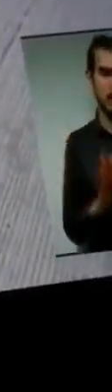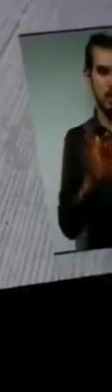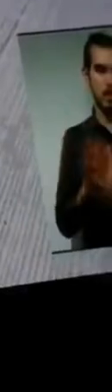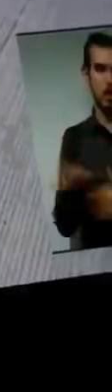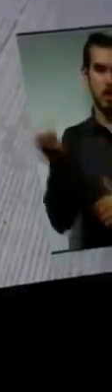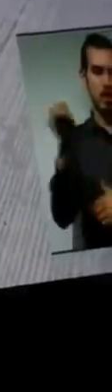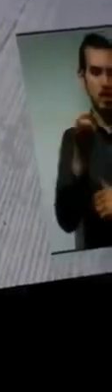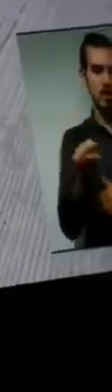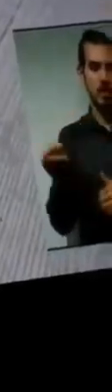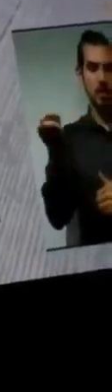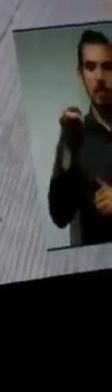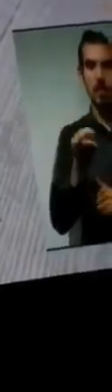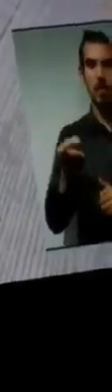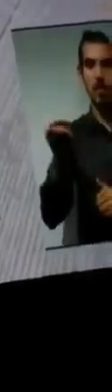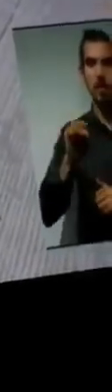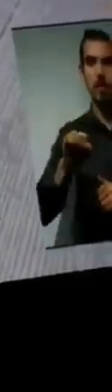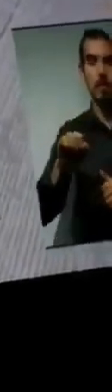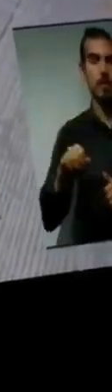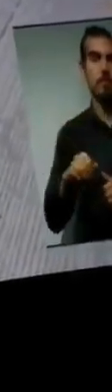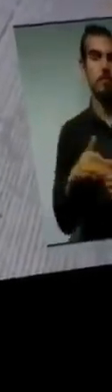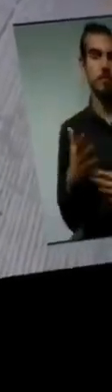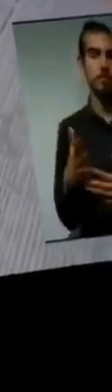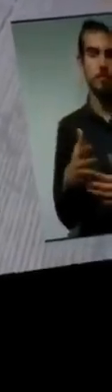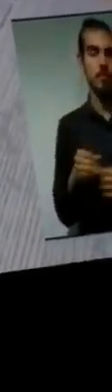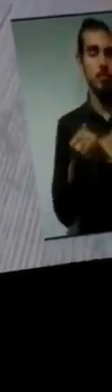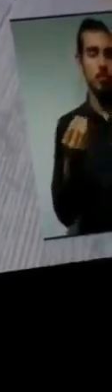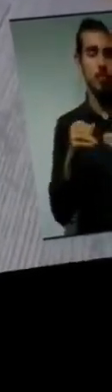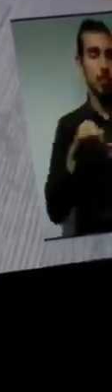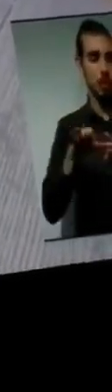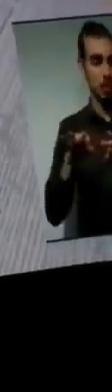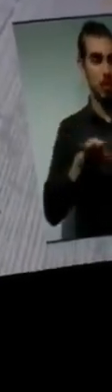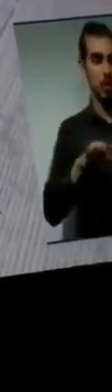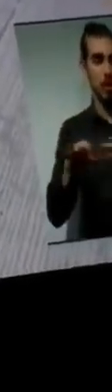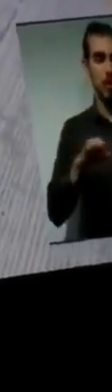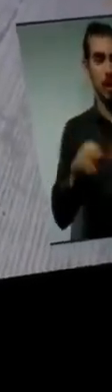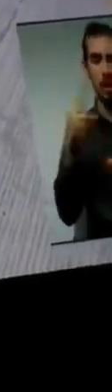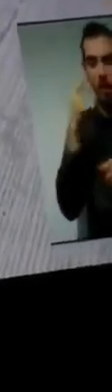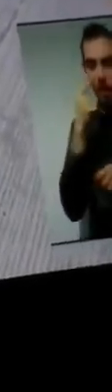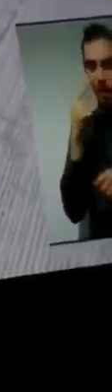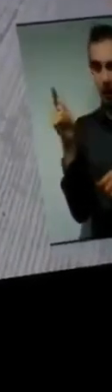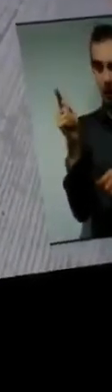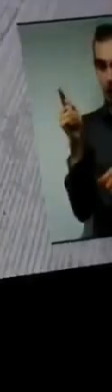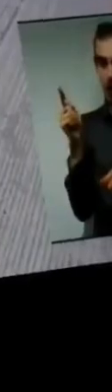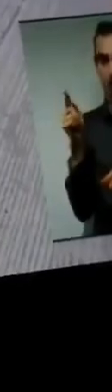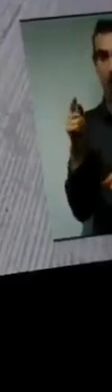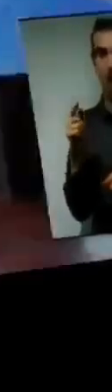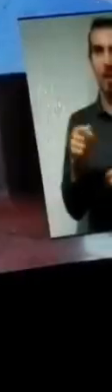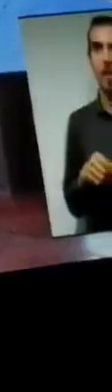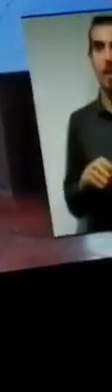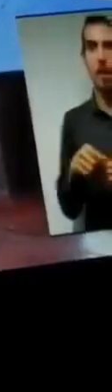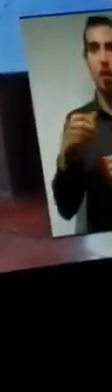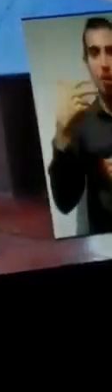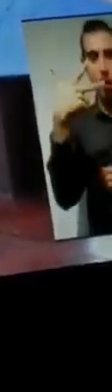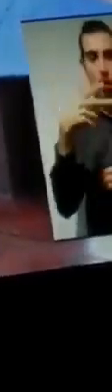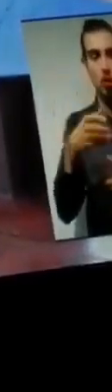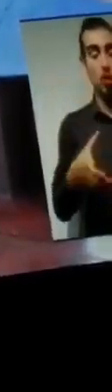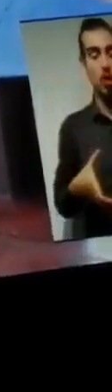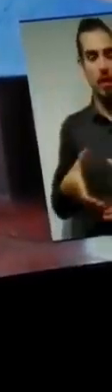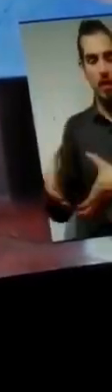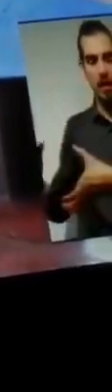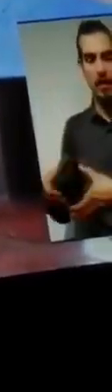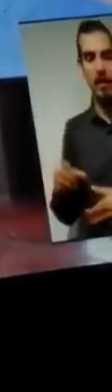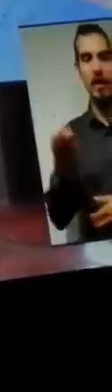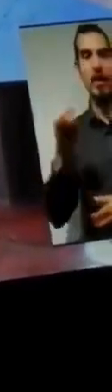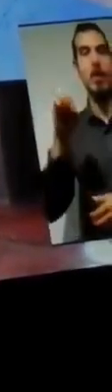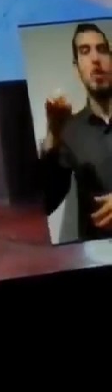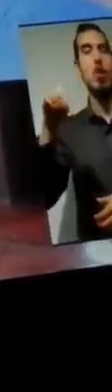también muy, muy, muy padre, muy de mucho trabajo que se hizo también en esta zona. Pues fueron 8 calles, todas las Sonetos, con